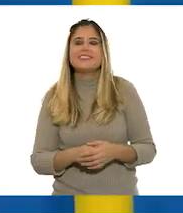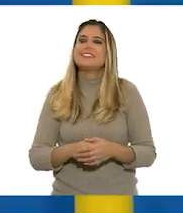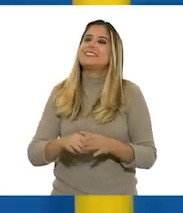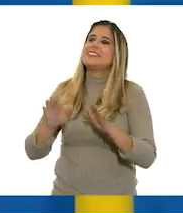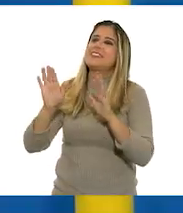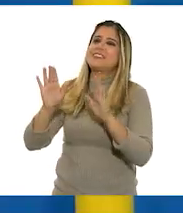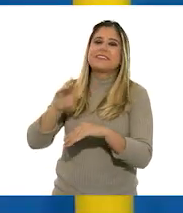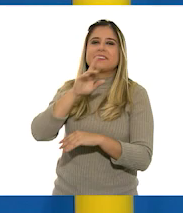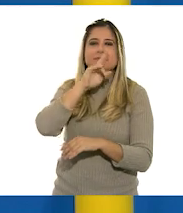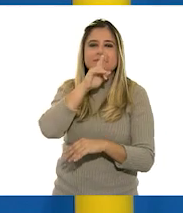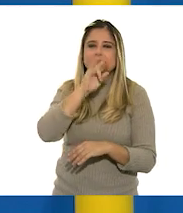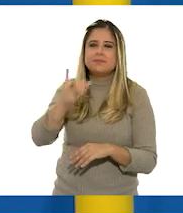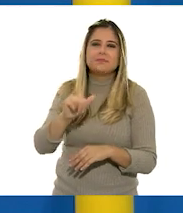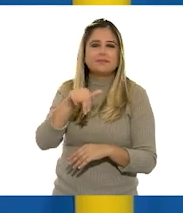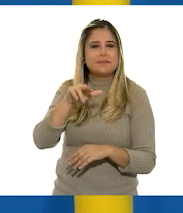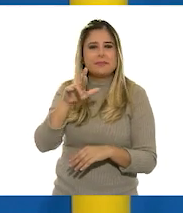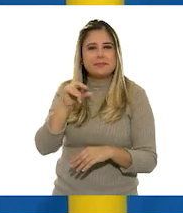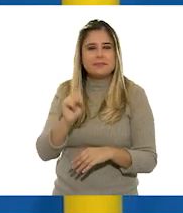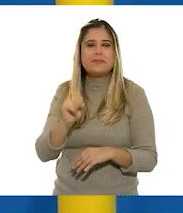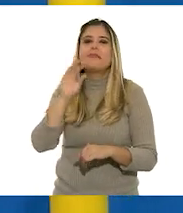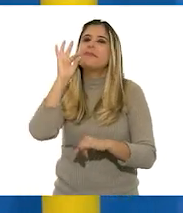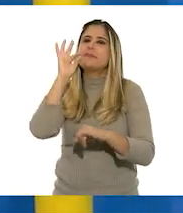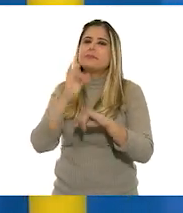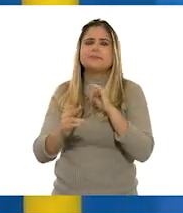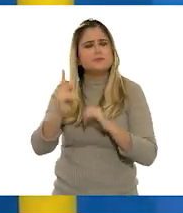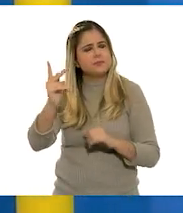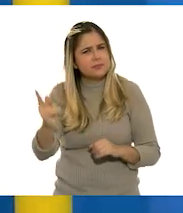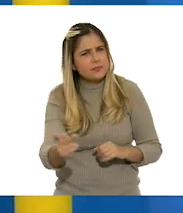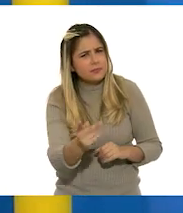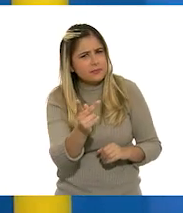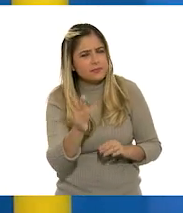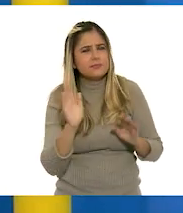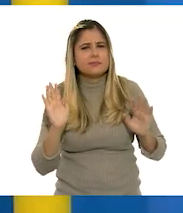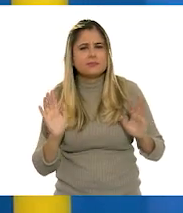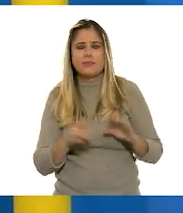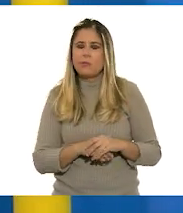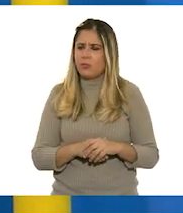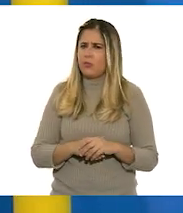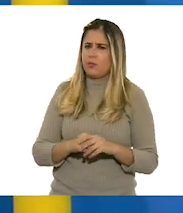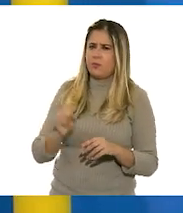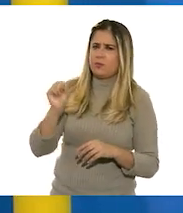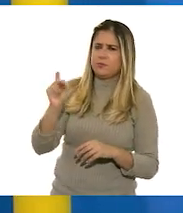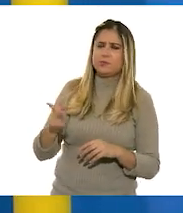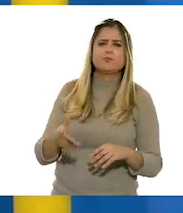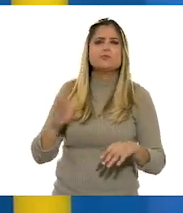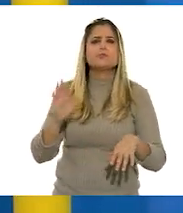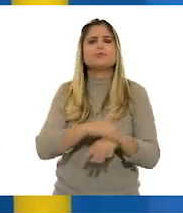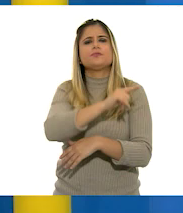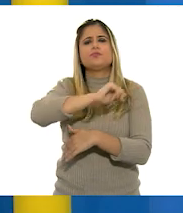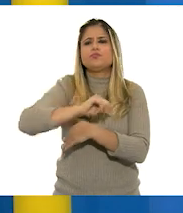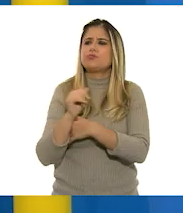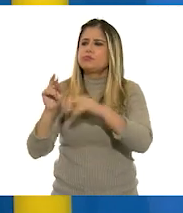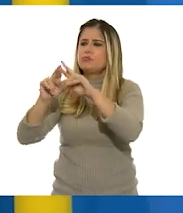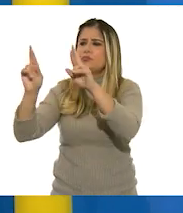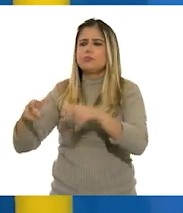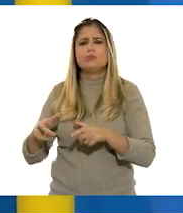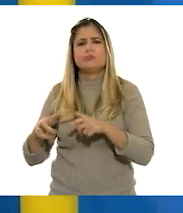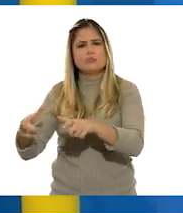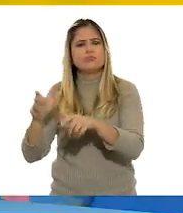preocupes, Juan Carlos. Una última pregunta nada más. Ok. ¿Por qué guardas los alimentos en el refrigerador?